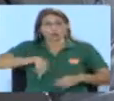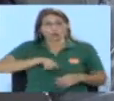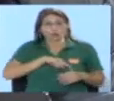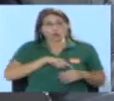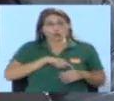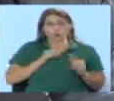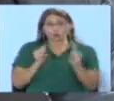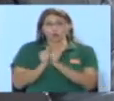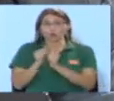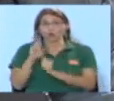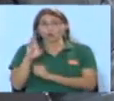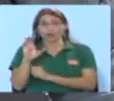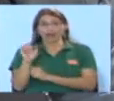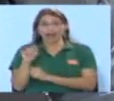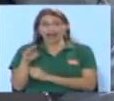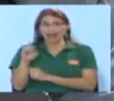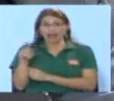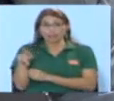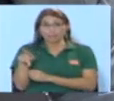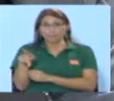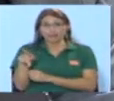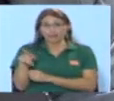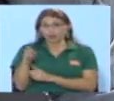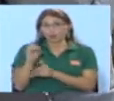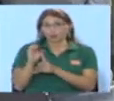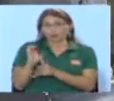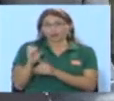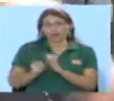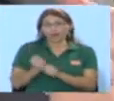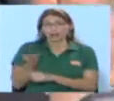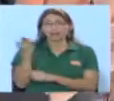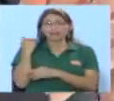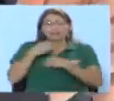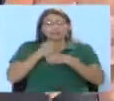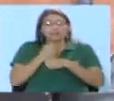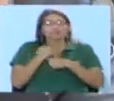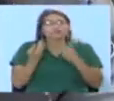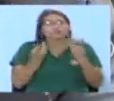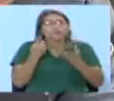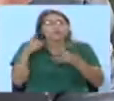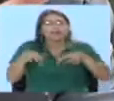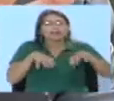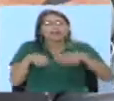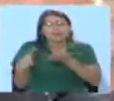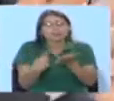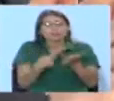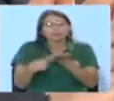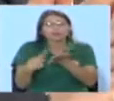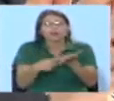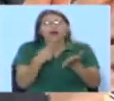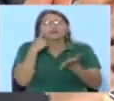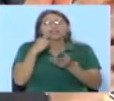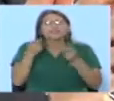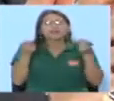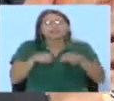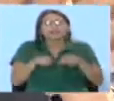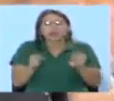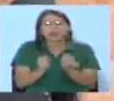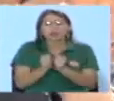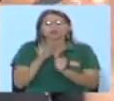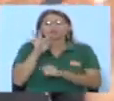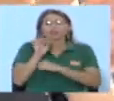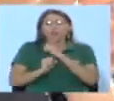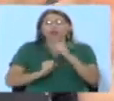OCAEP en octubre del año pasado para básicamente analizar qué había pasado con los 5 años de la apertura. Y